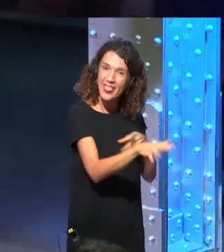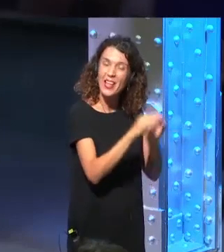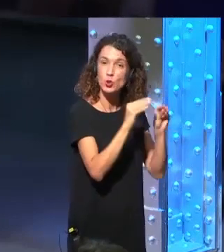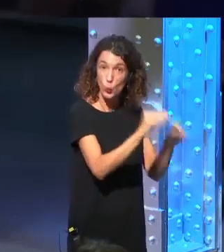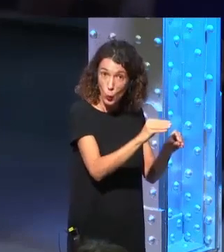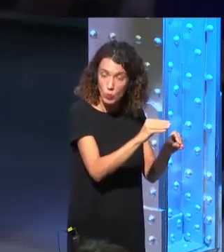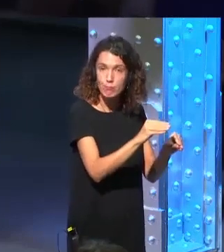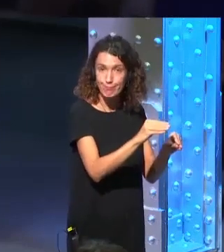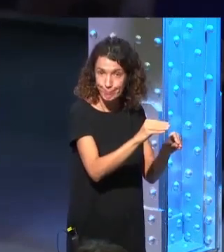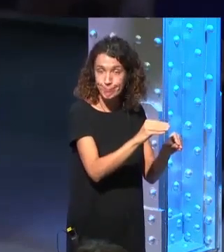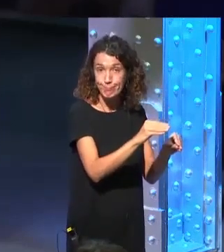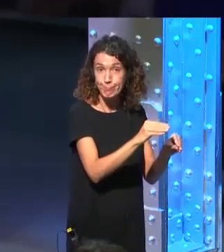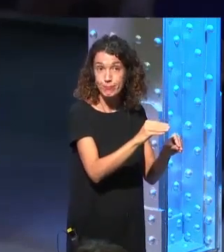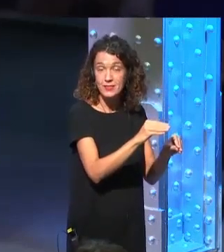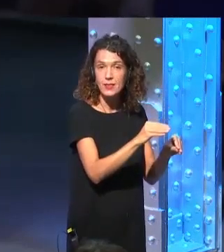el